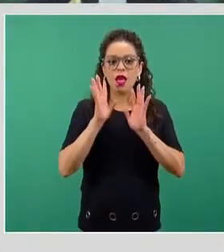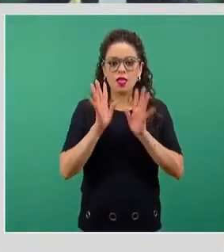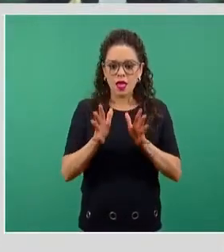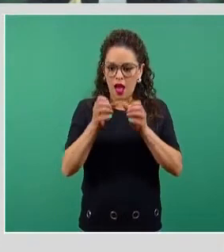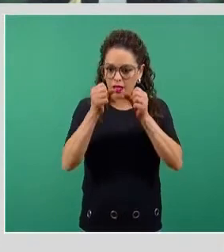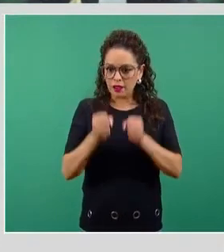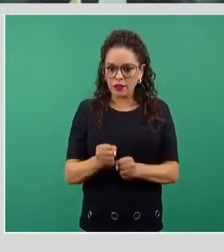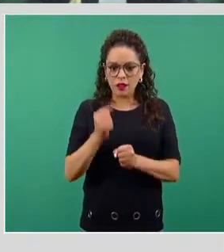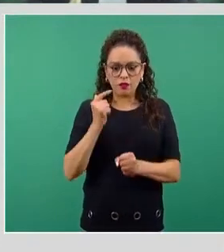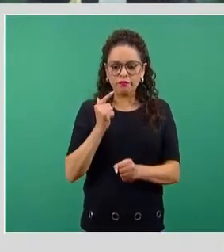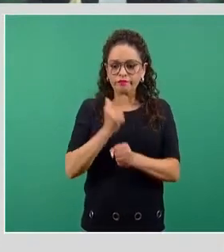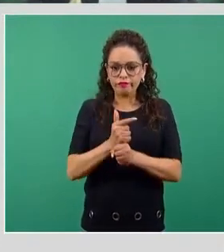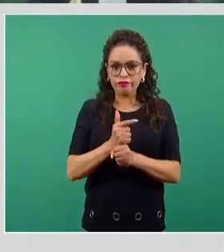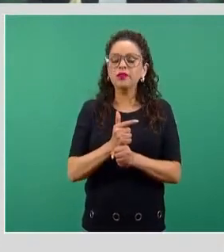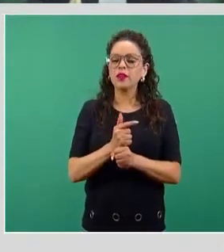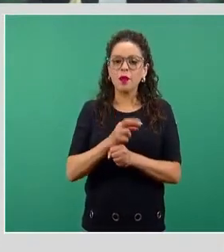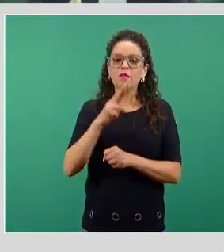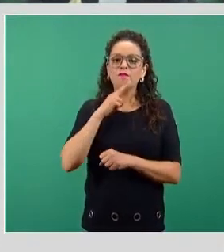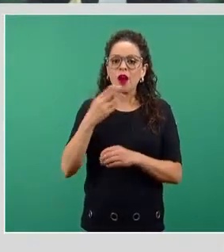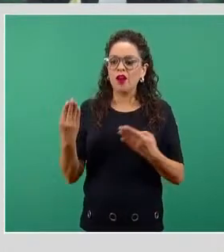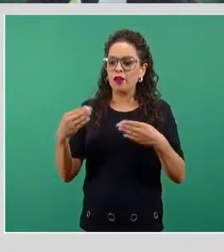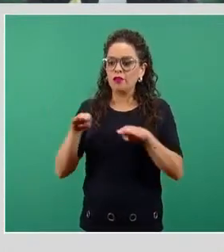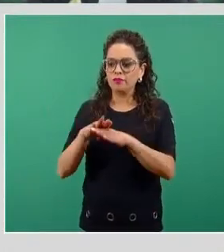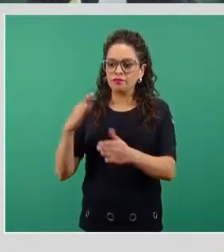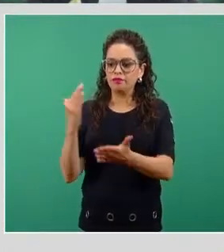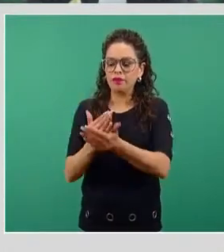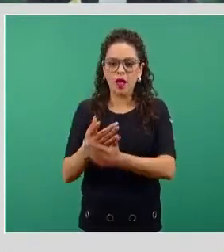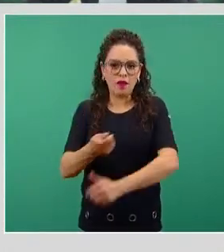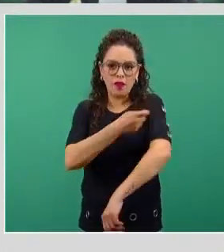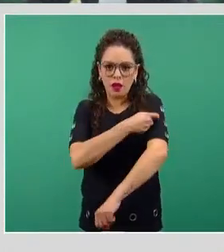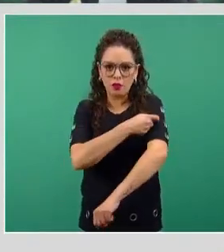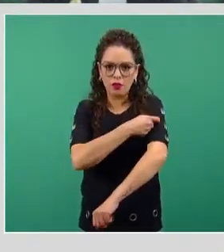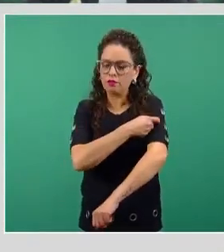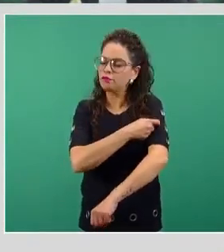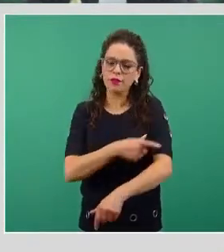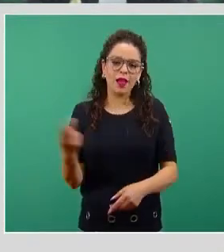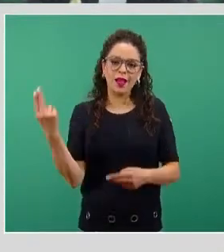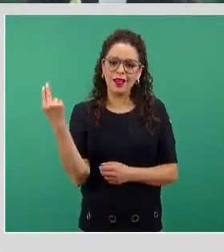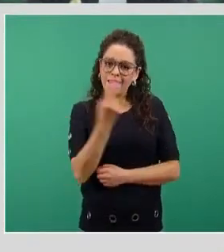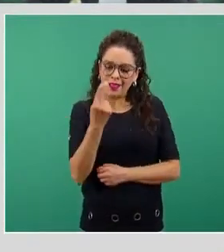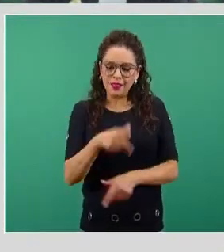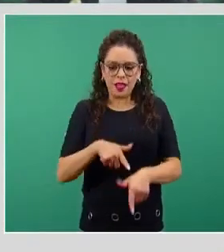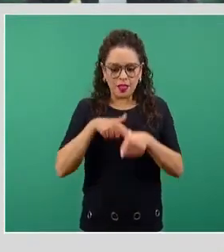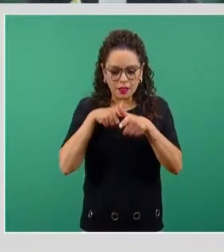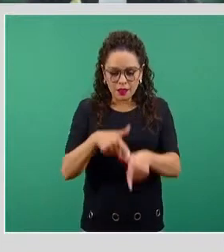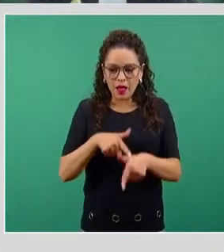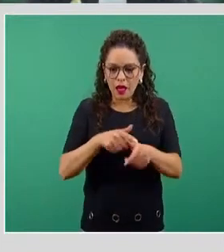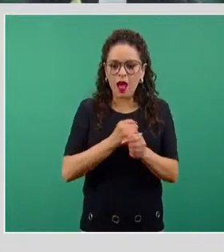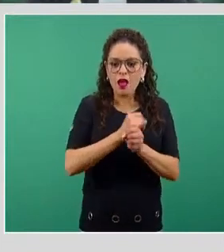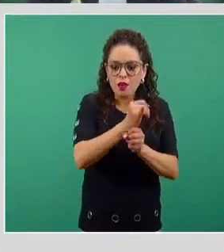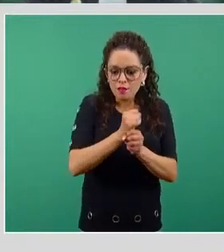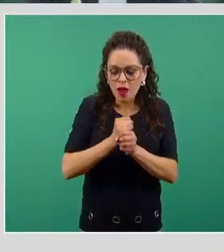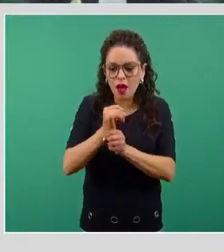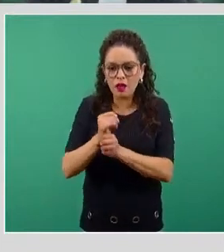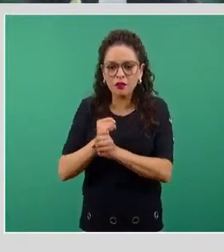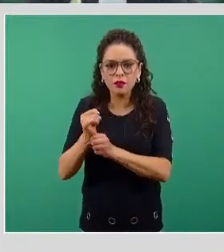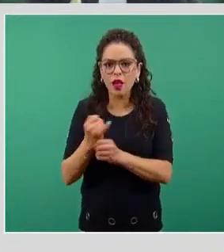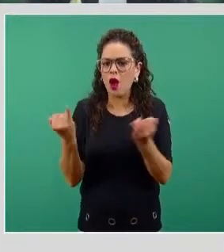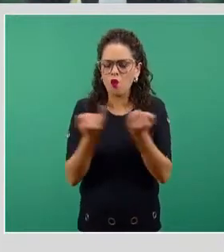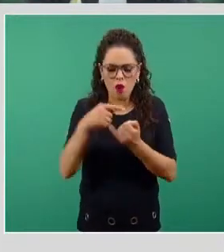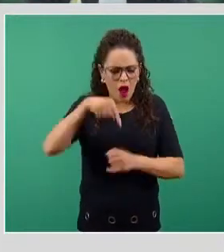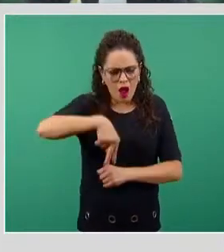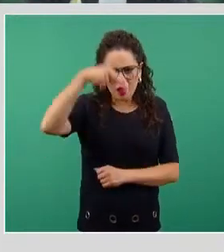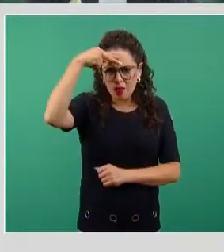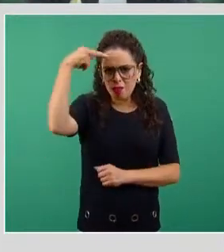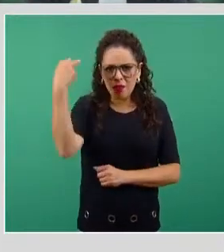acción sea suspender la vacuna. Se va a continuar obviamente investigando, se va a dar un seguimiento, como lo hacemos también aquí en México con el